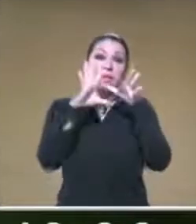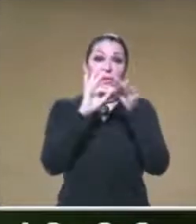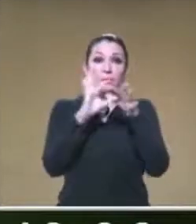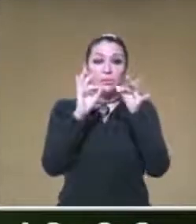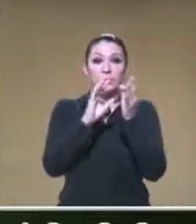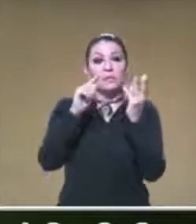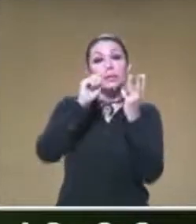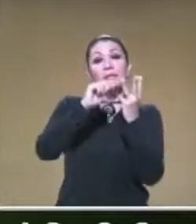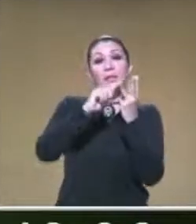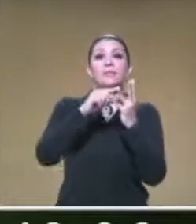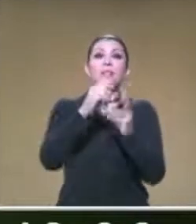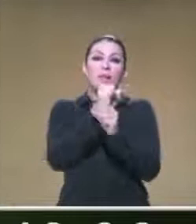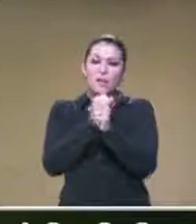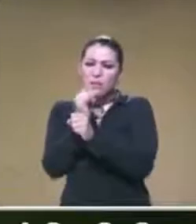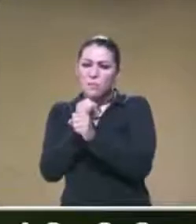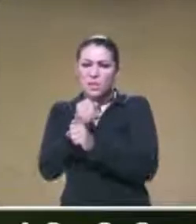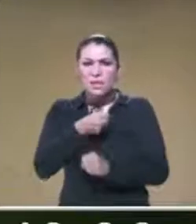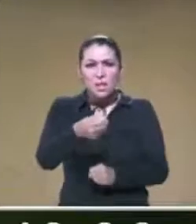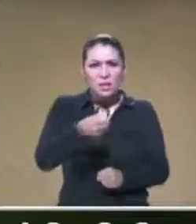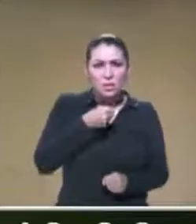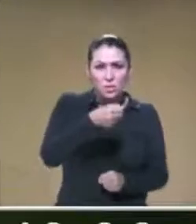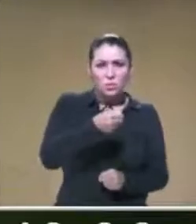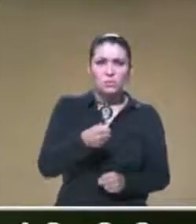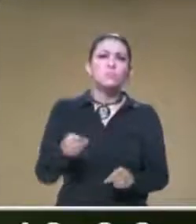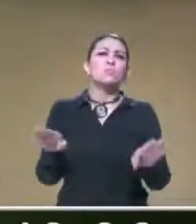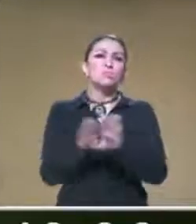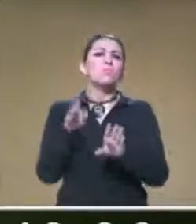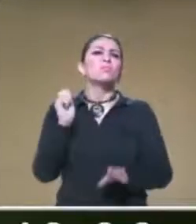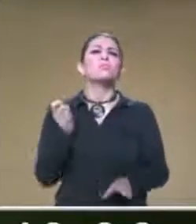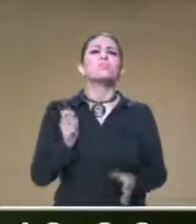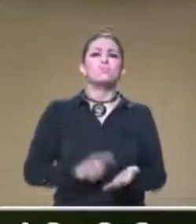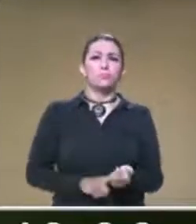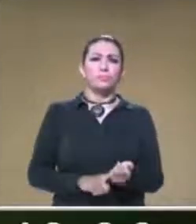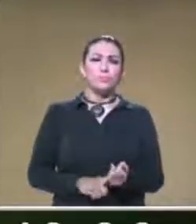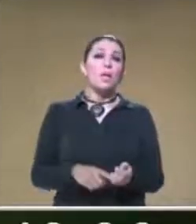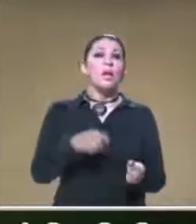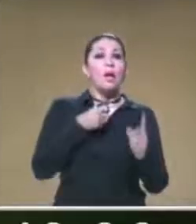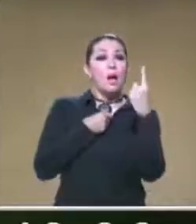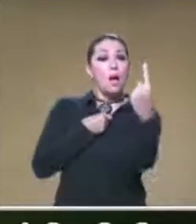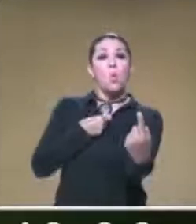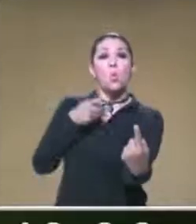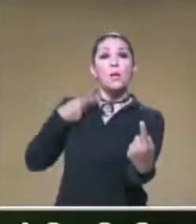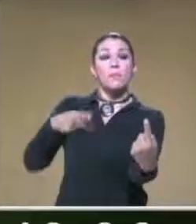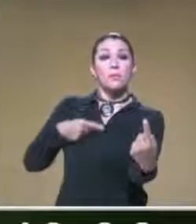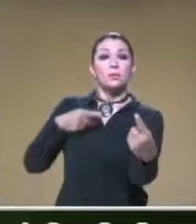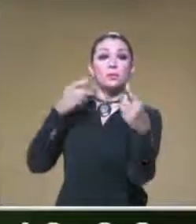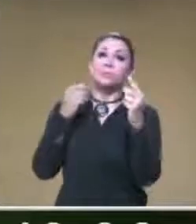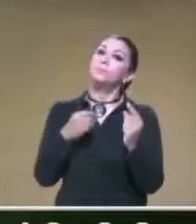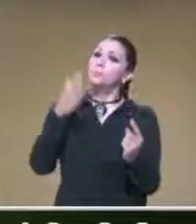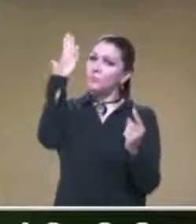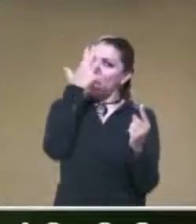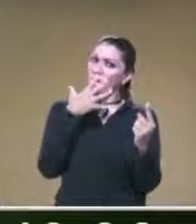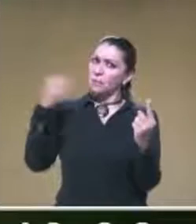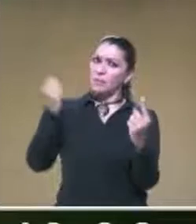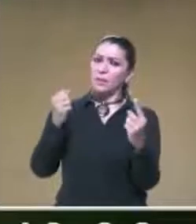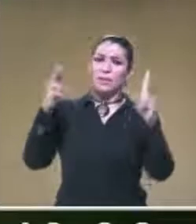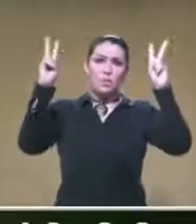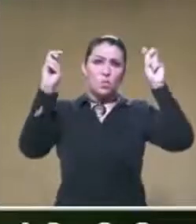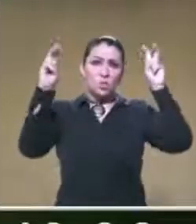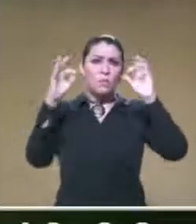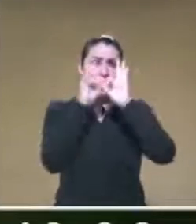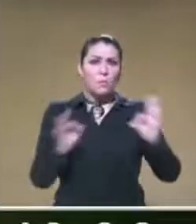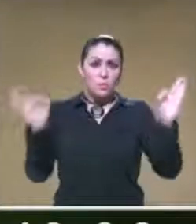¿En qué consiste la entrevista para investigación? Pues en entrevistar a una persona que conozca acerca de un tema de tu